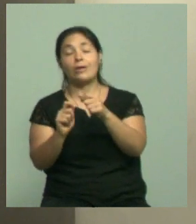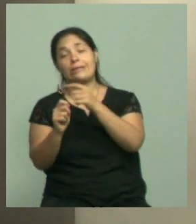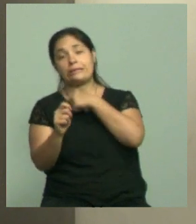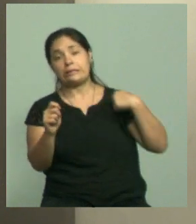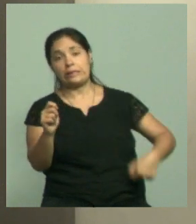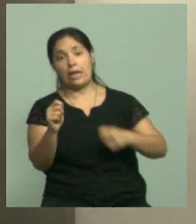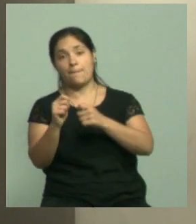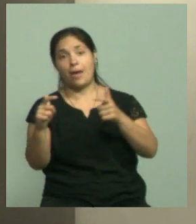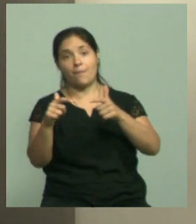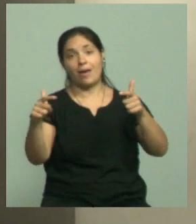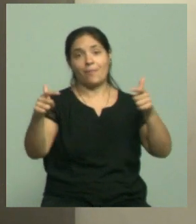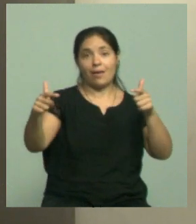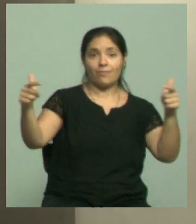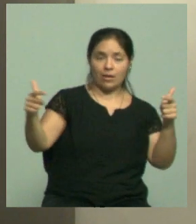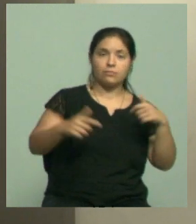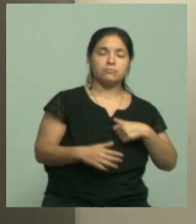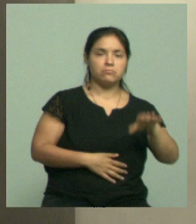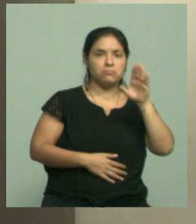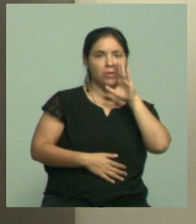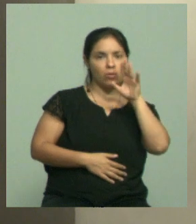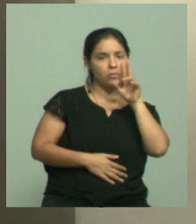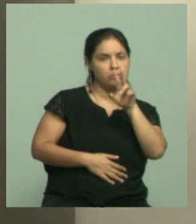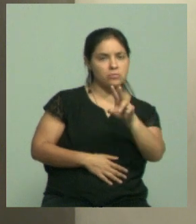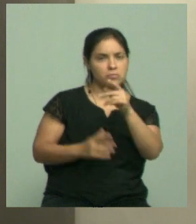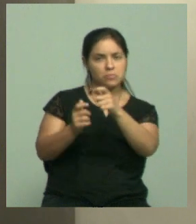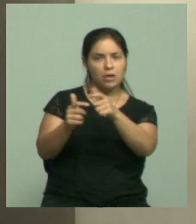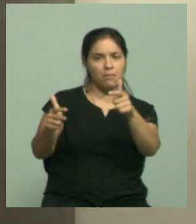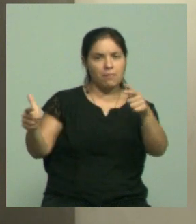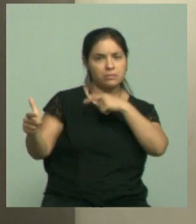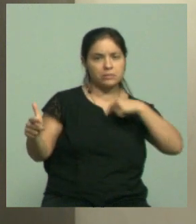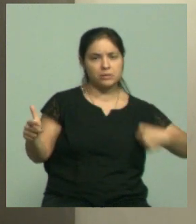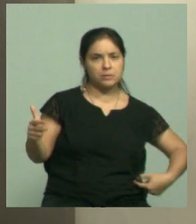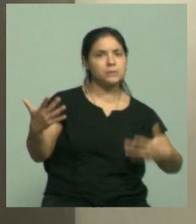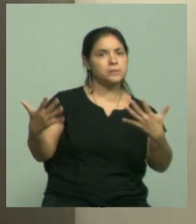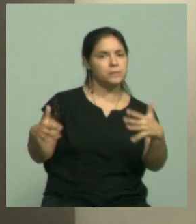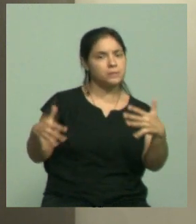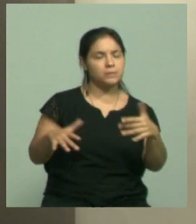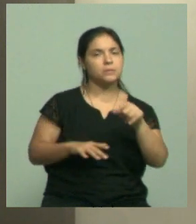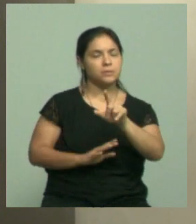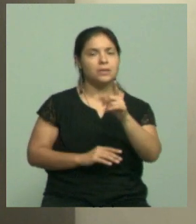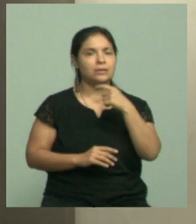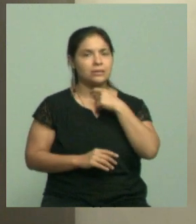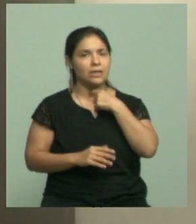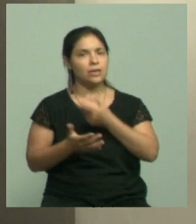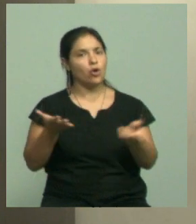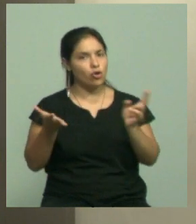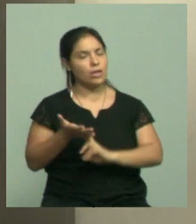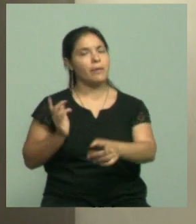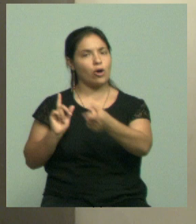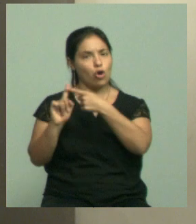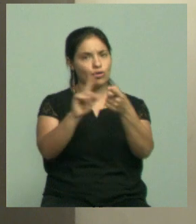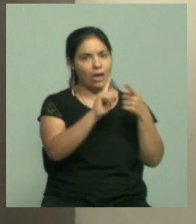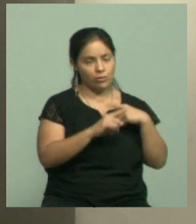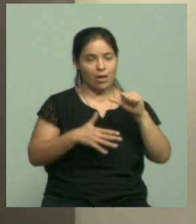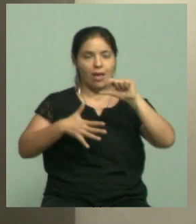recobrar interés por parte de Estados Unidos frente a diferentes puntos. América Latina, recordemos que es estratégica en muchos, no